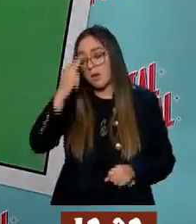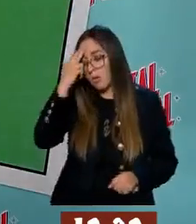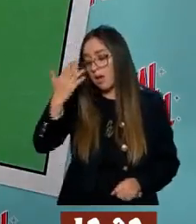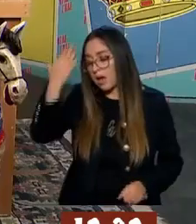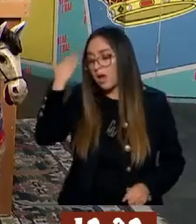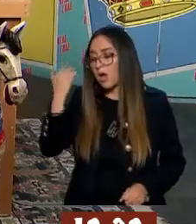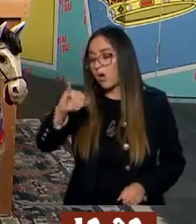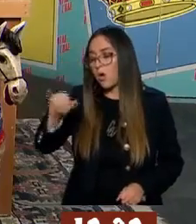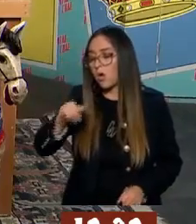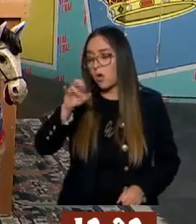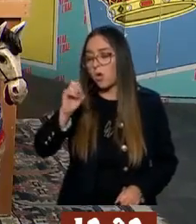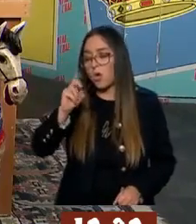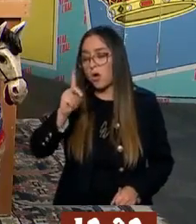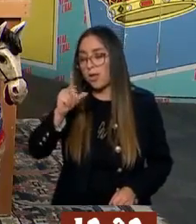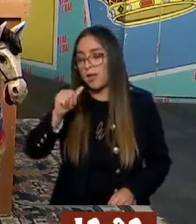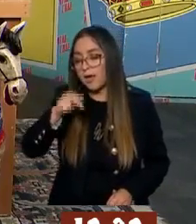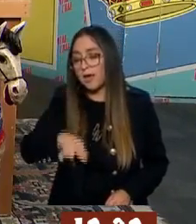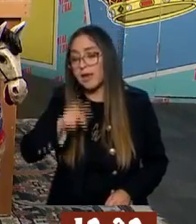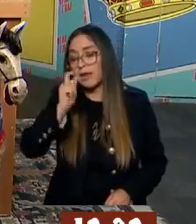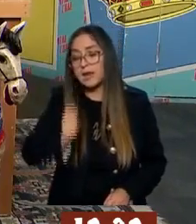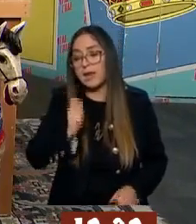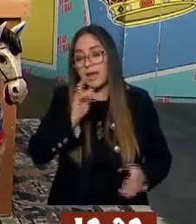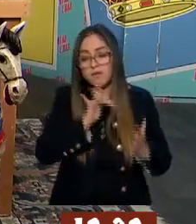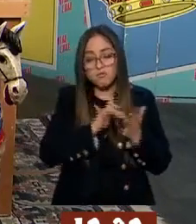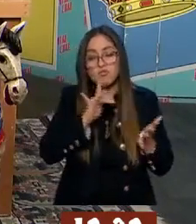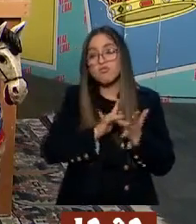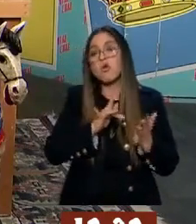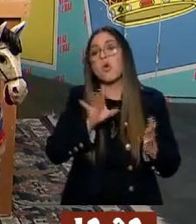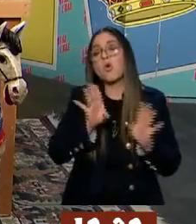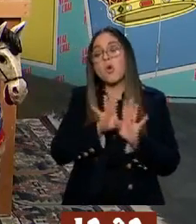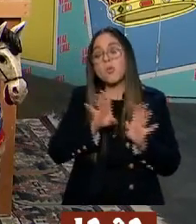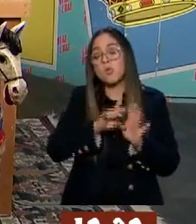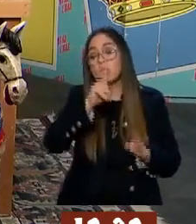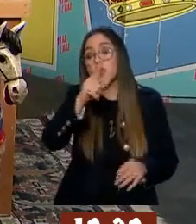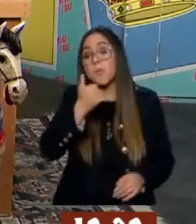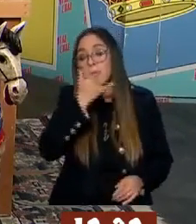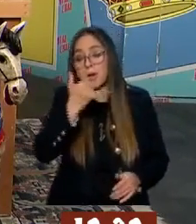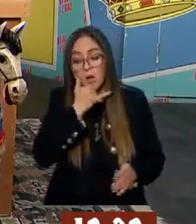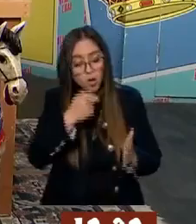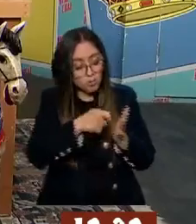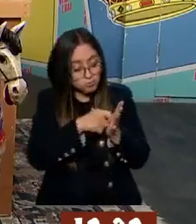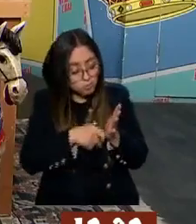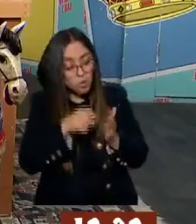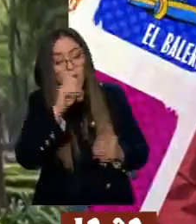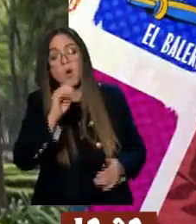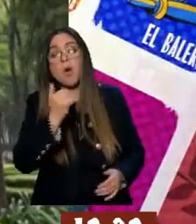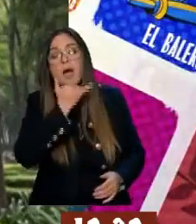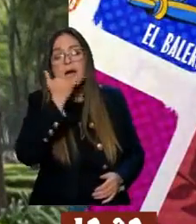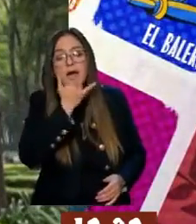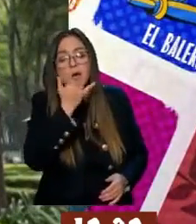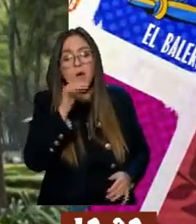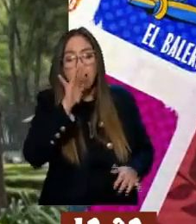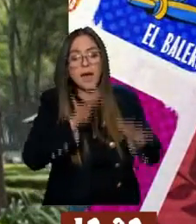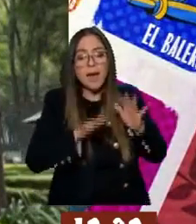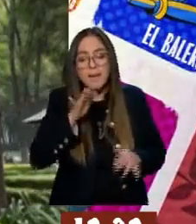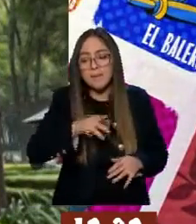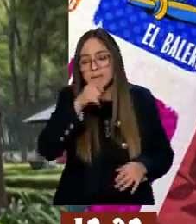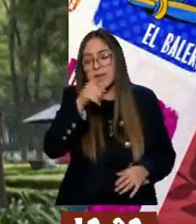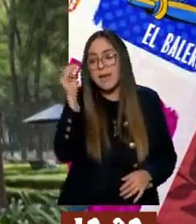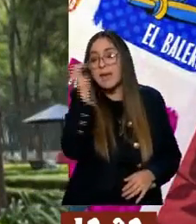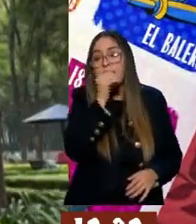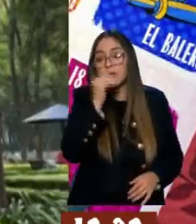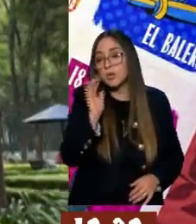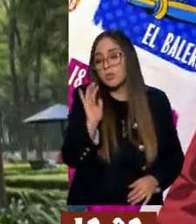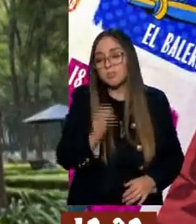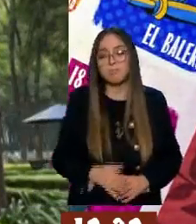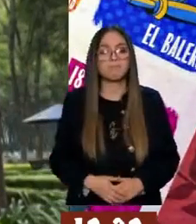sea, este asunto de poner el dedo en la llaga y no nada más es terror gratuito. Sí, digo, creo que siempre